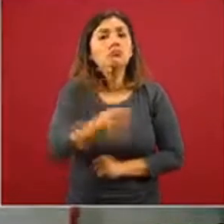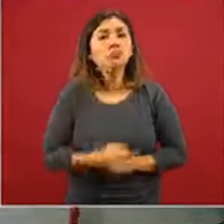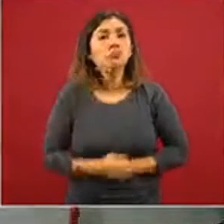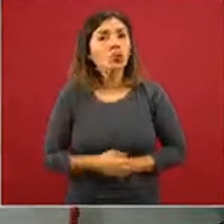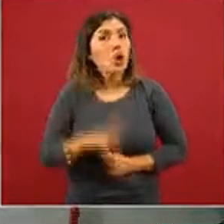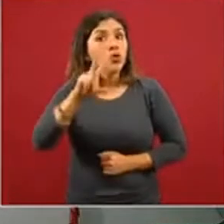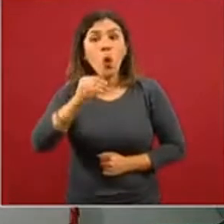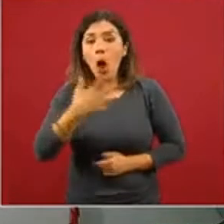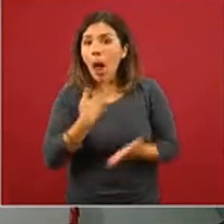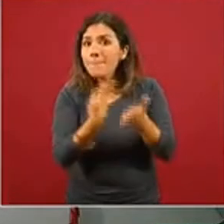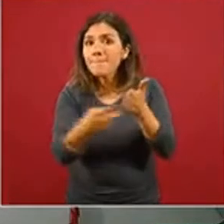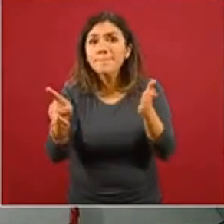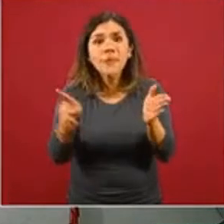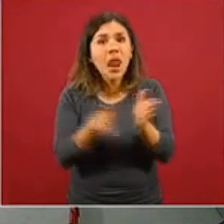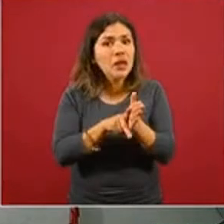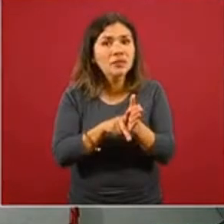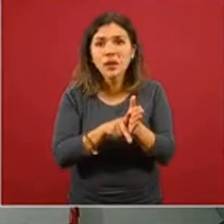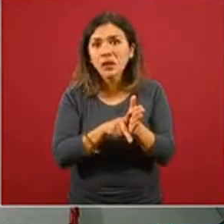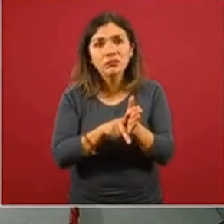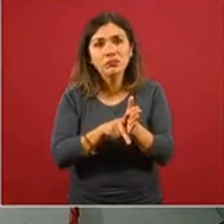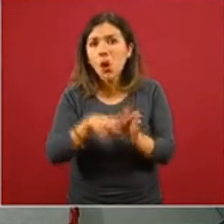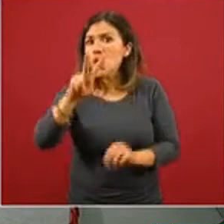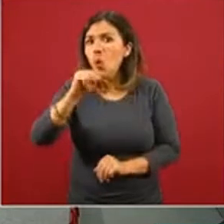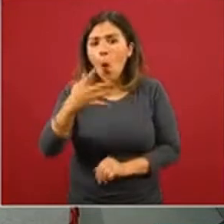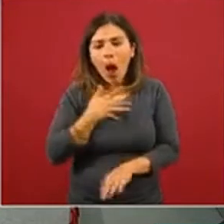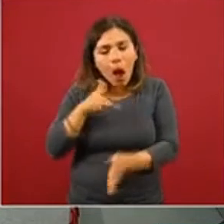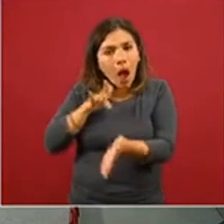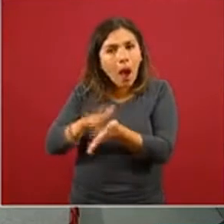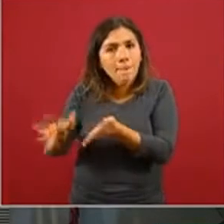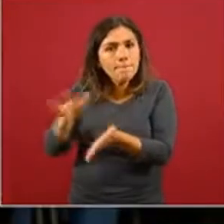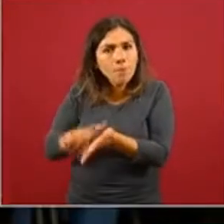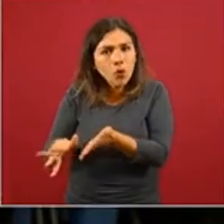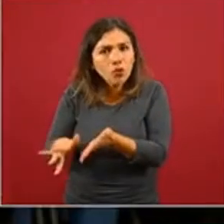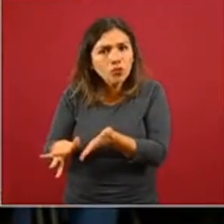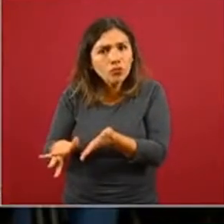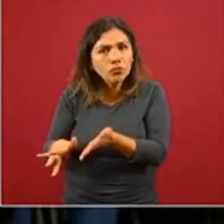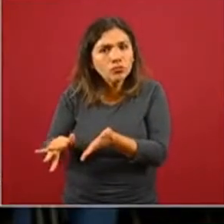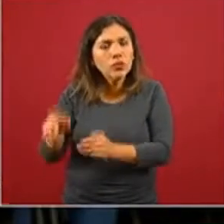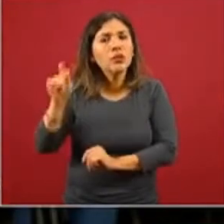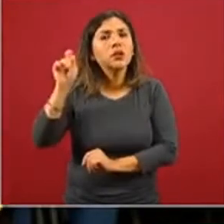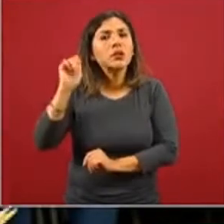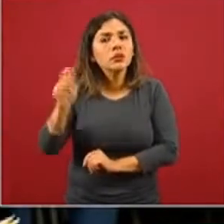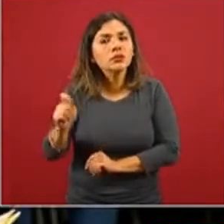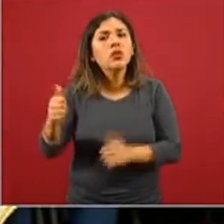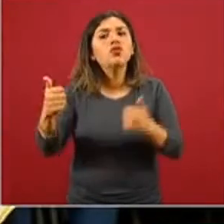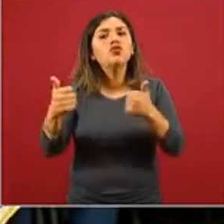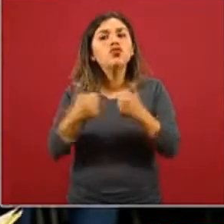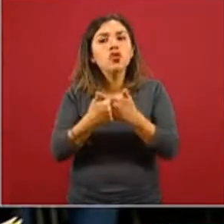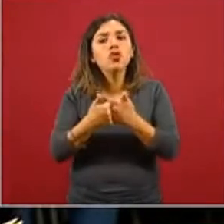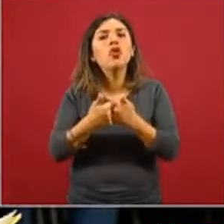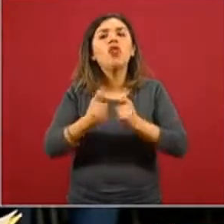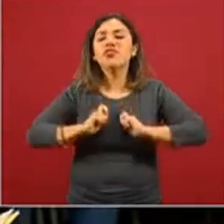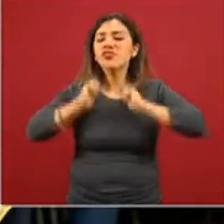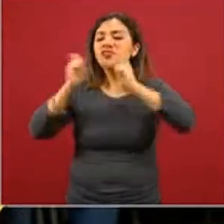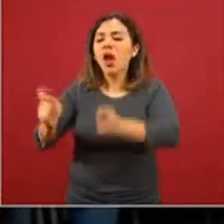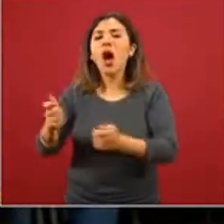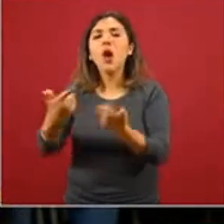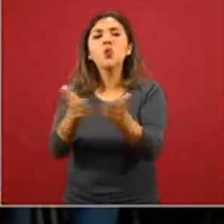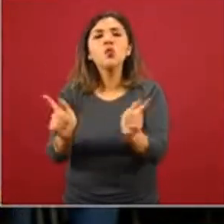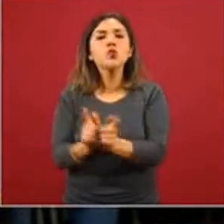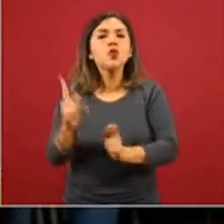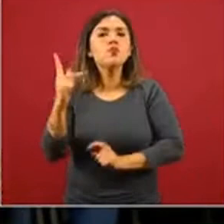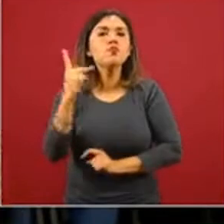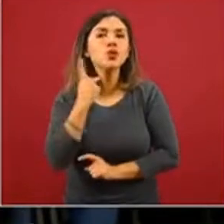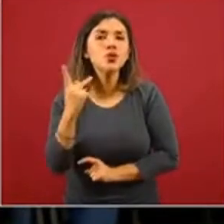no hay plazas, no hay apoyos sin que sean consentidos por grupos